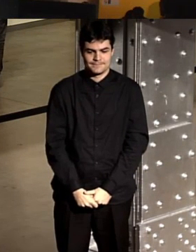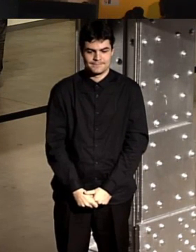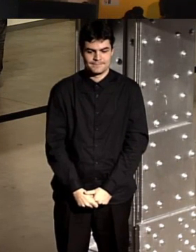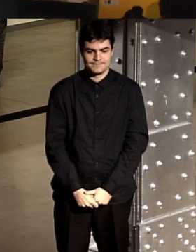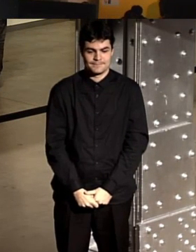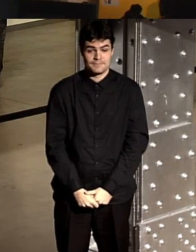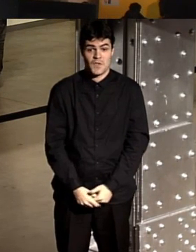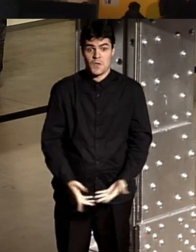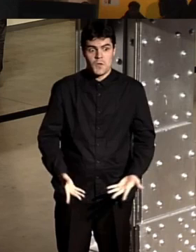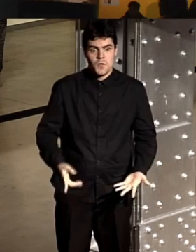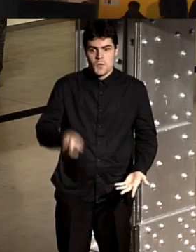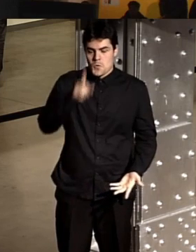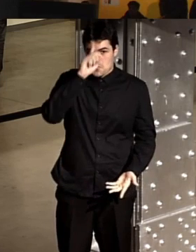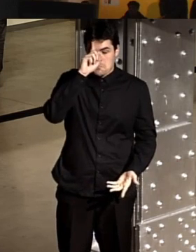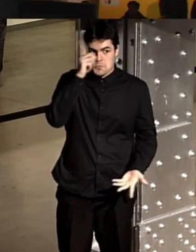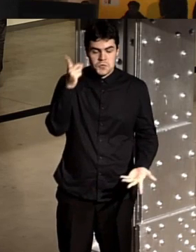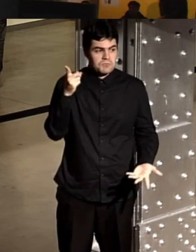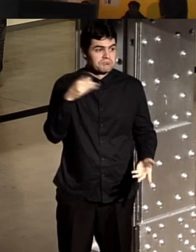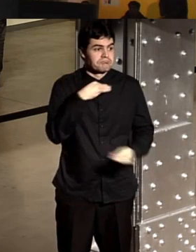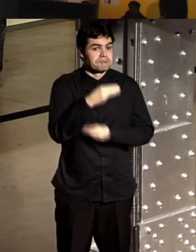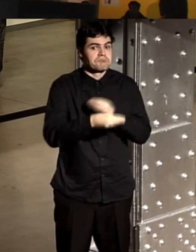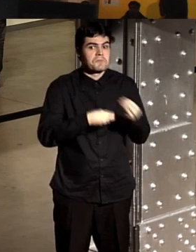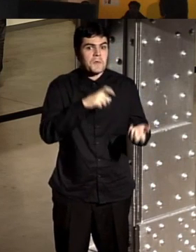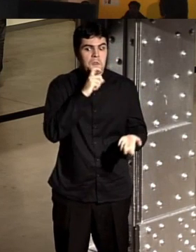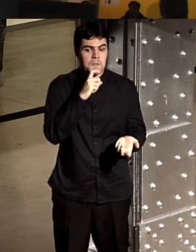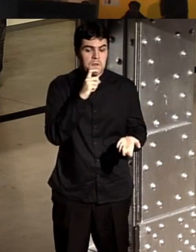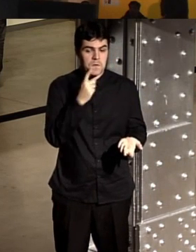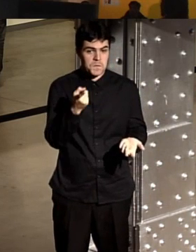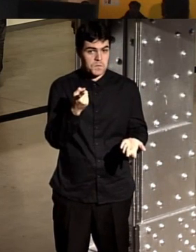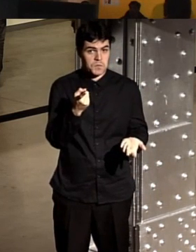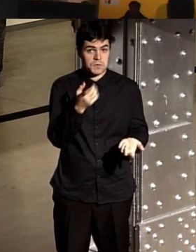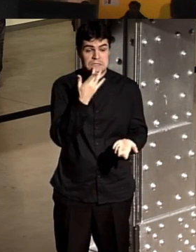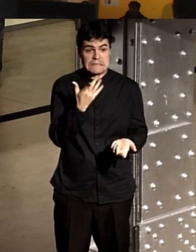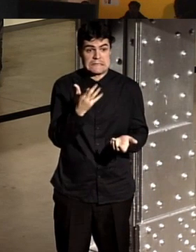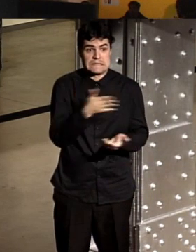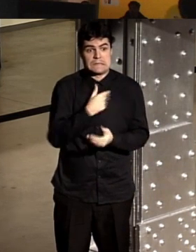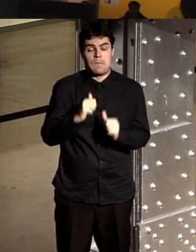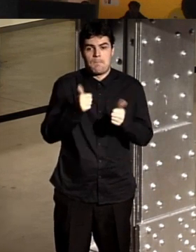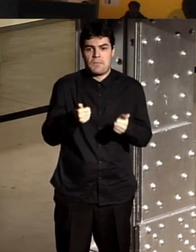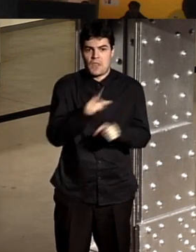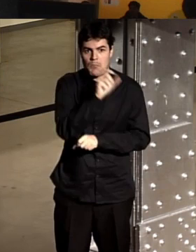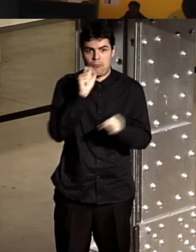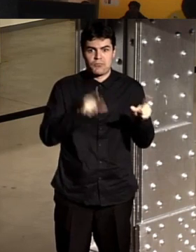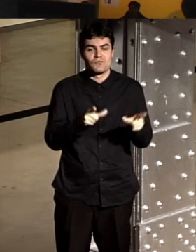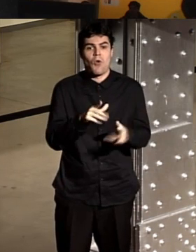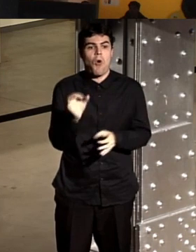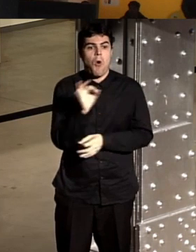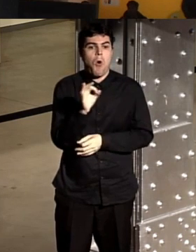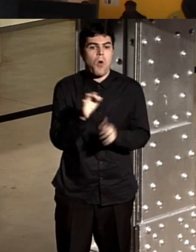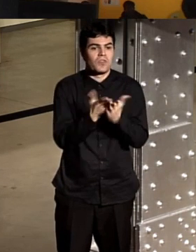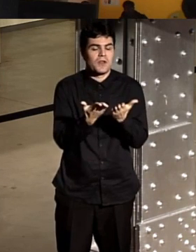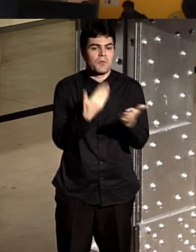No sé cómo queréis que hagamos. Empezamos haciendo preguntas o hablando un poco de qué nos ha parecido el